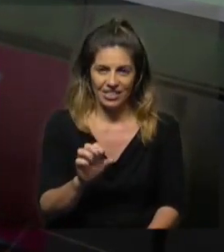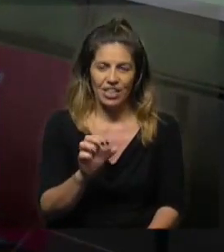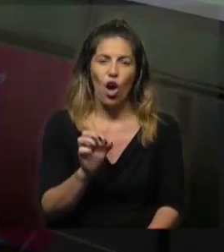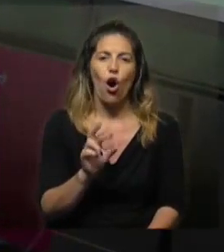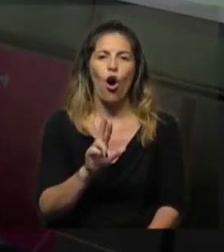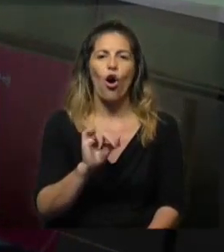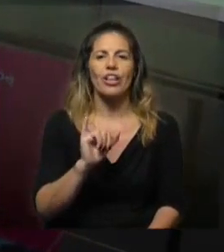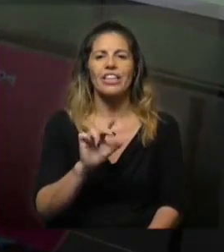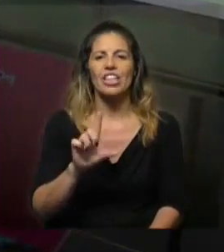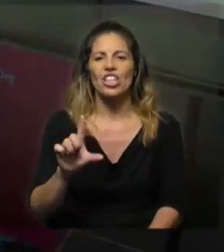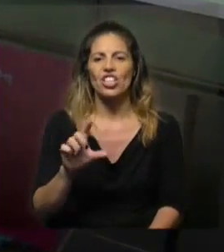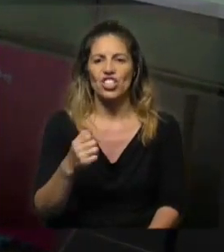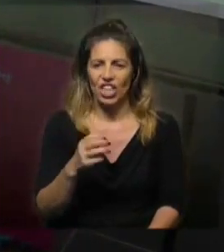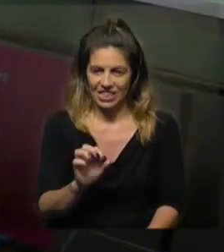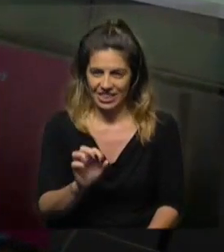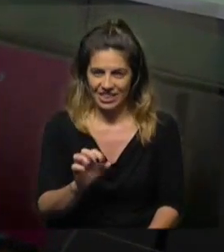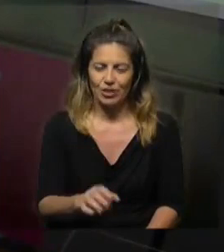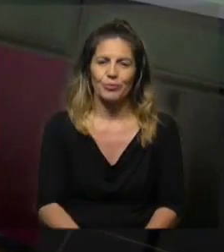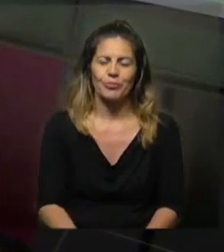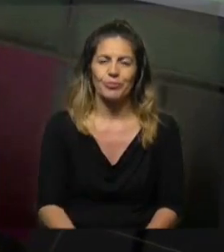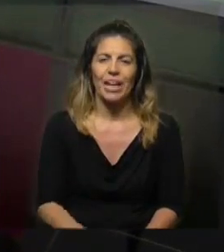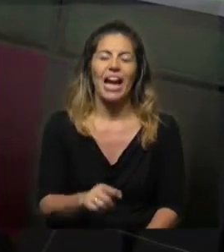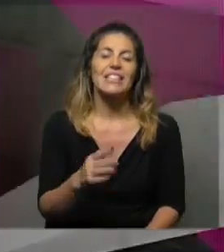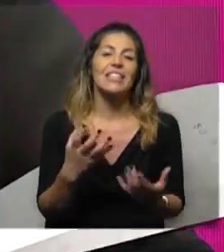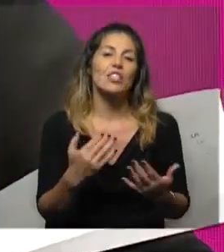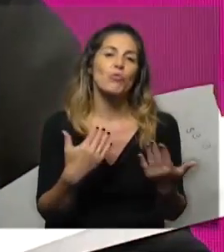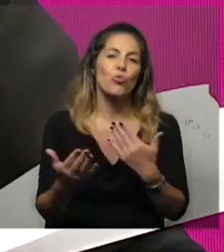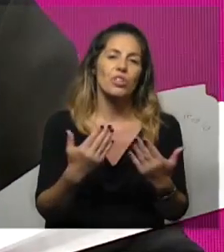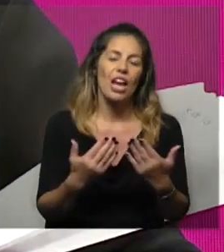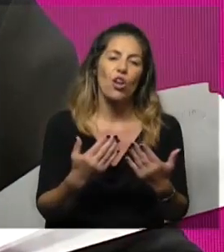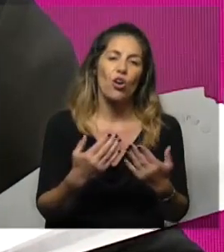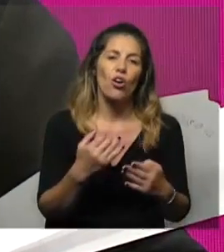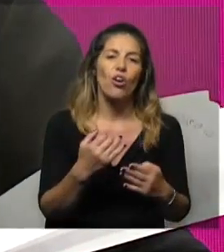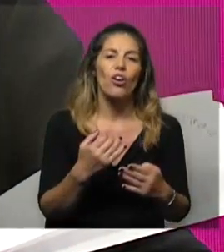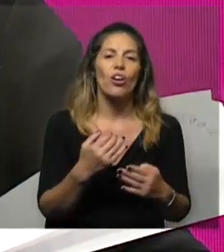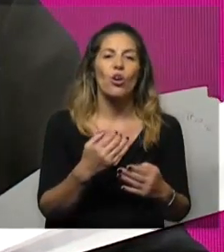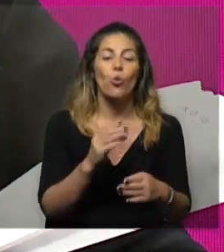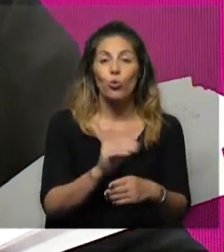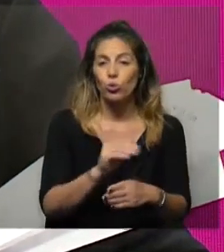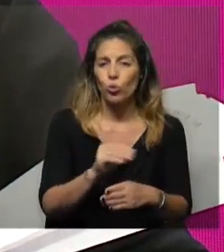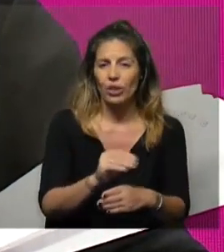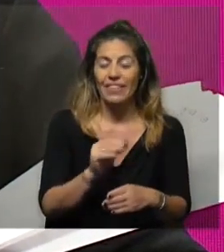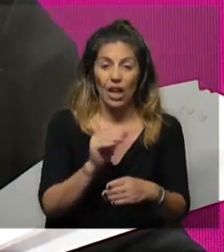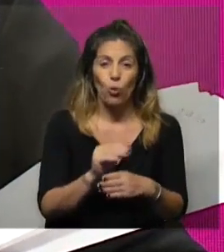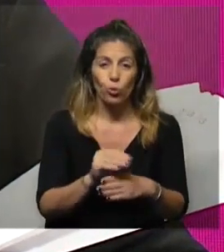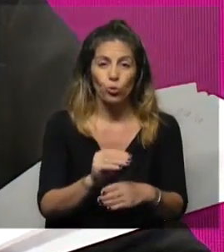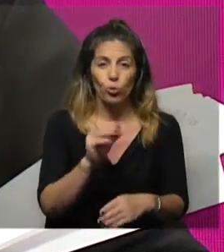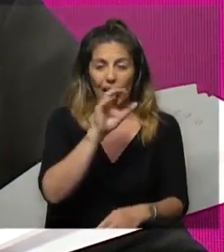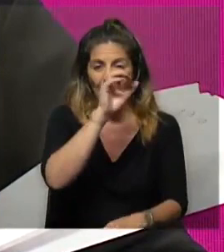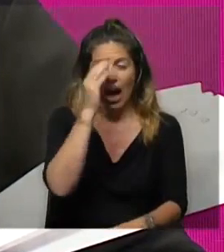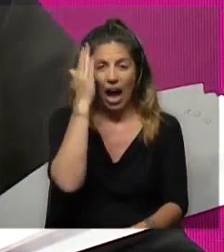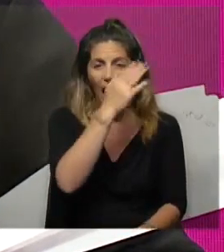no de ahorita ahí quisimos hacer un diálogo intercultural y poder justamente desde la cultura afro también poder